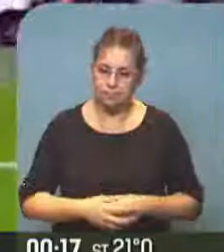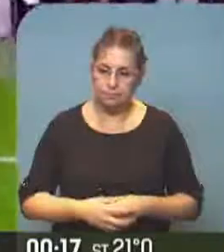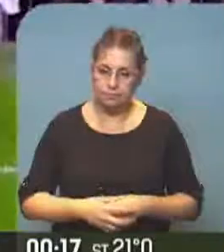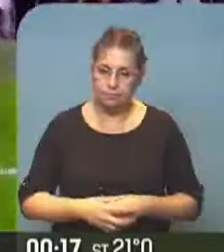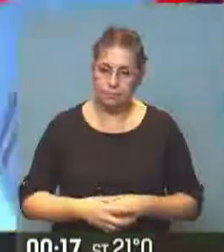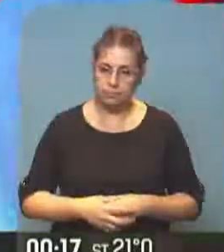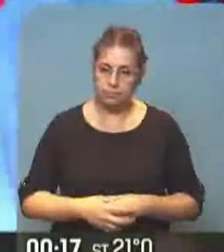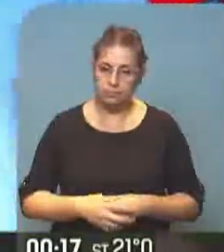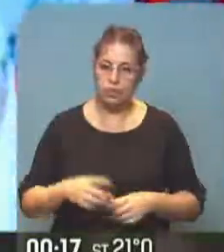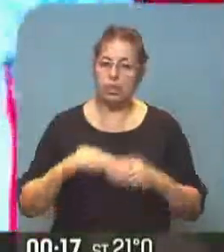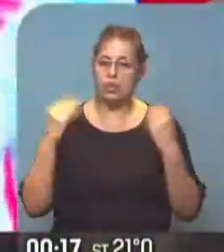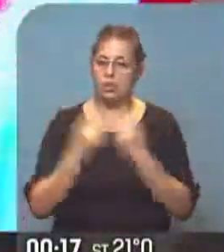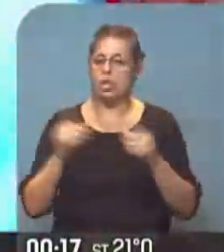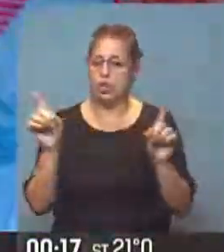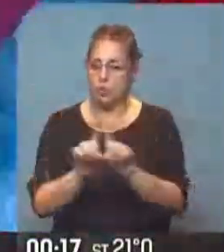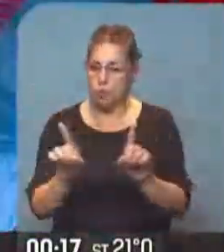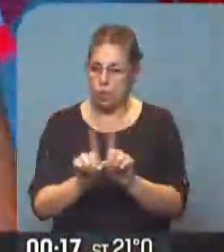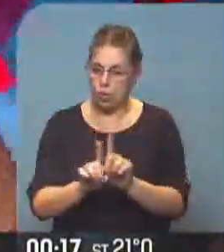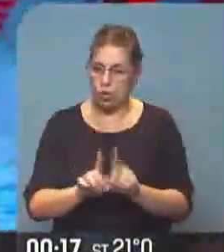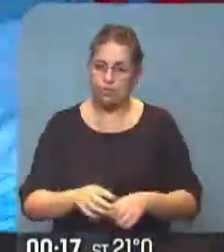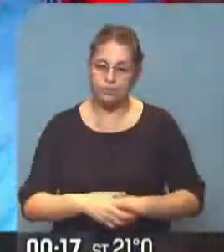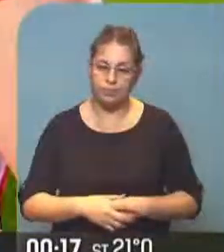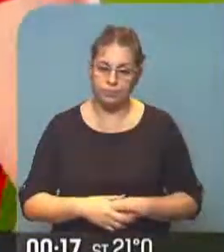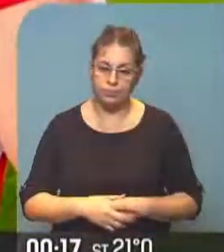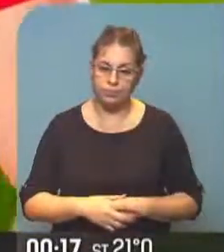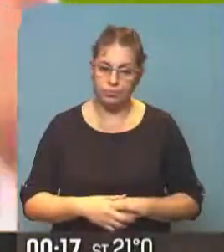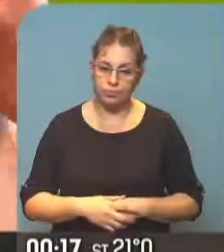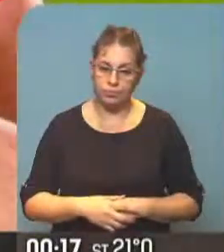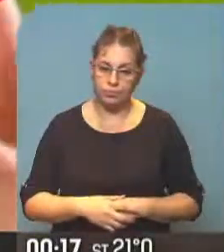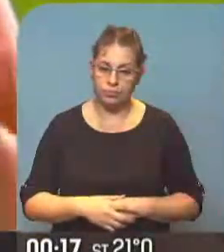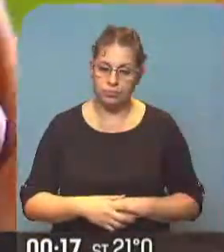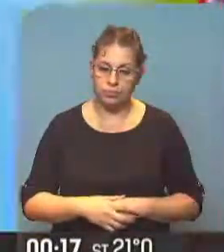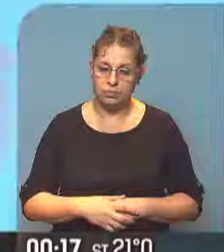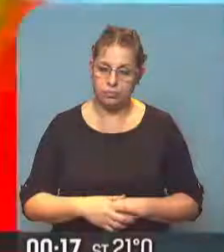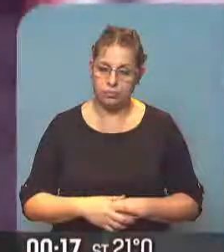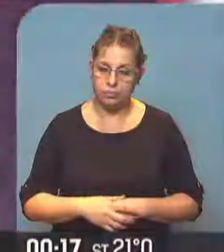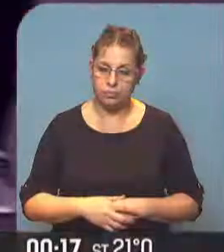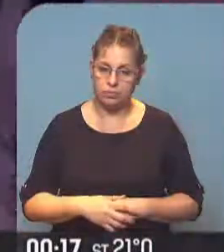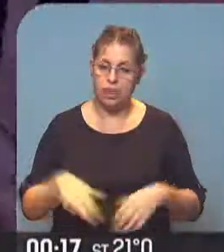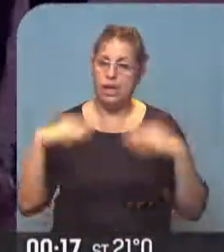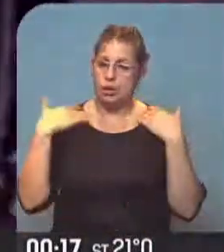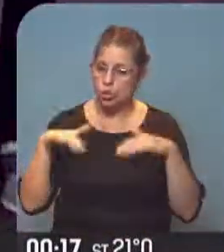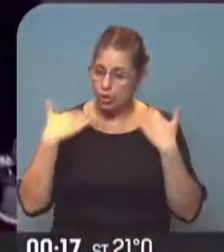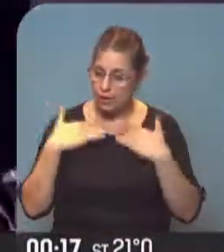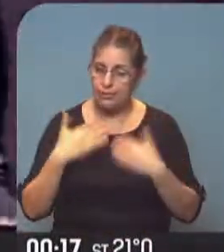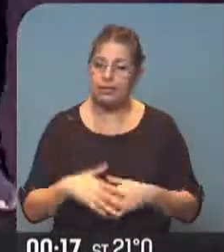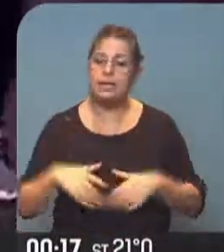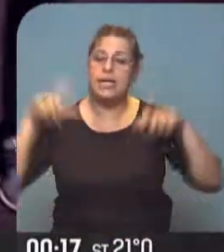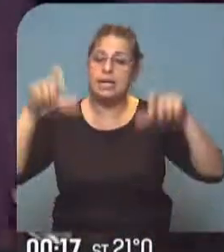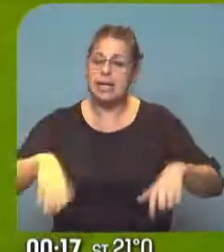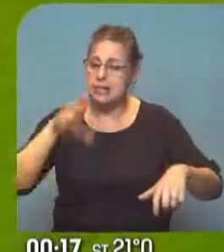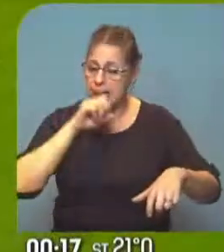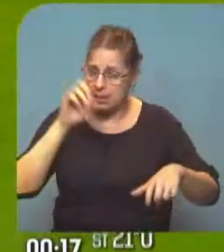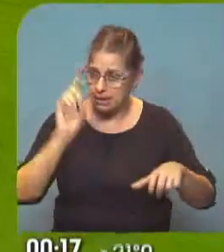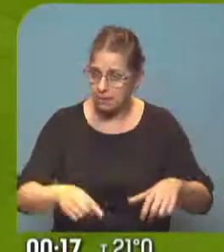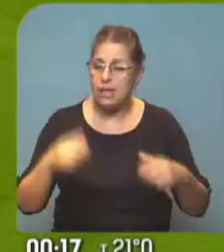Y fue el 1-1 final. Justo lo igual el resultado. El Pincha. El Estadio de La Plata,